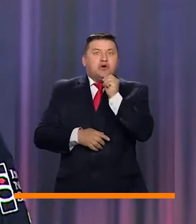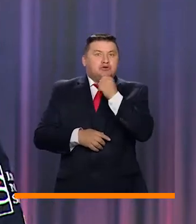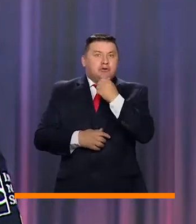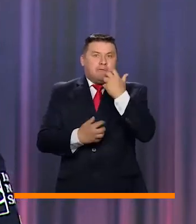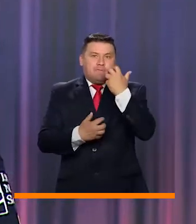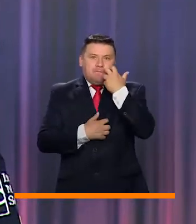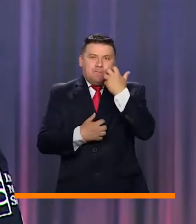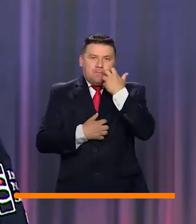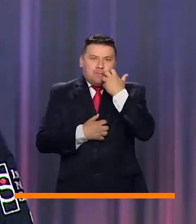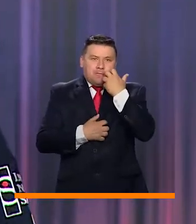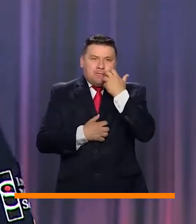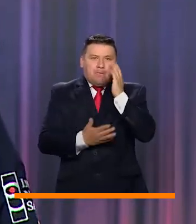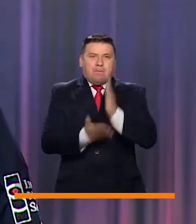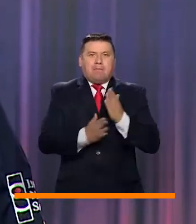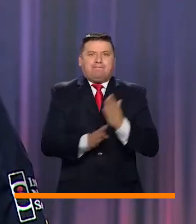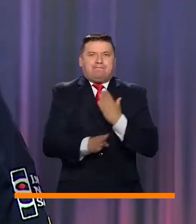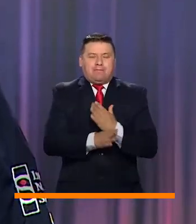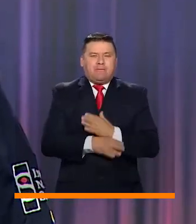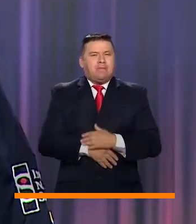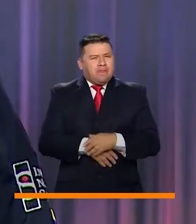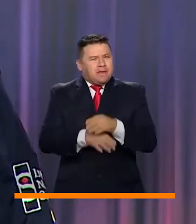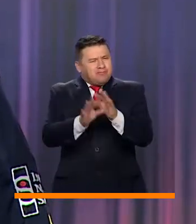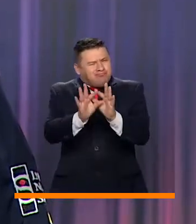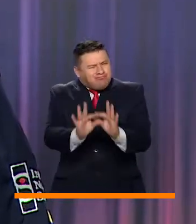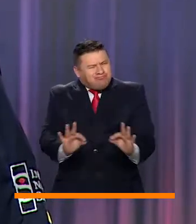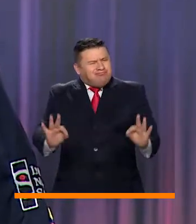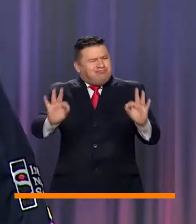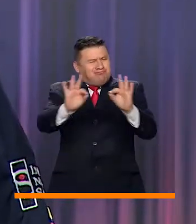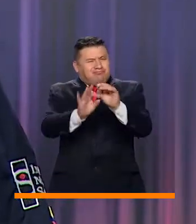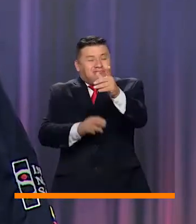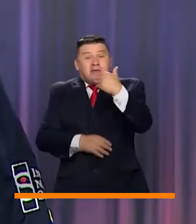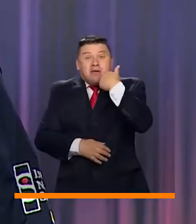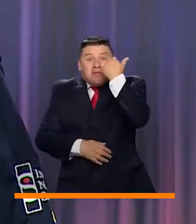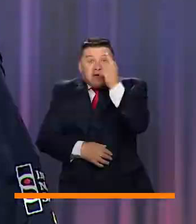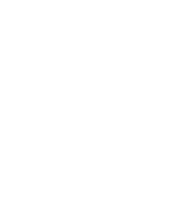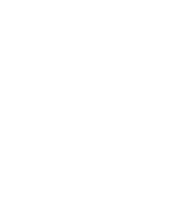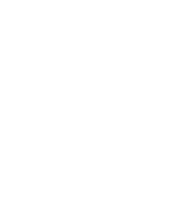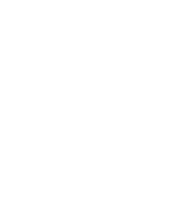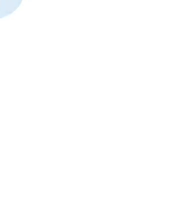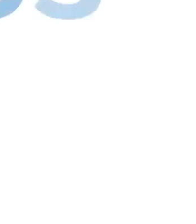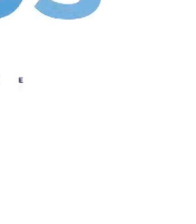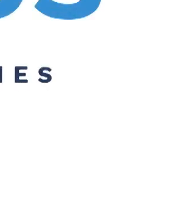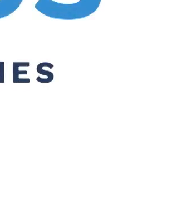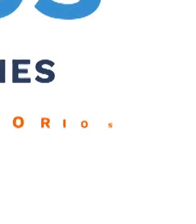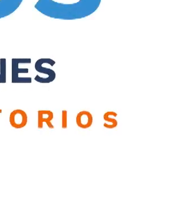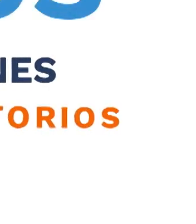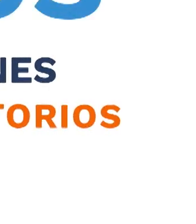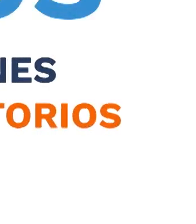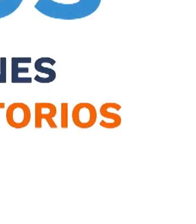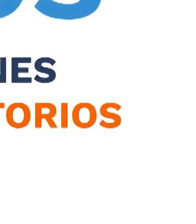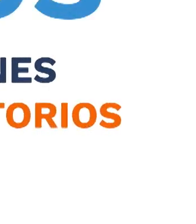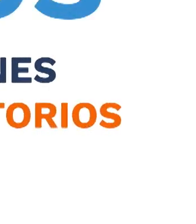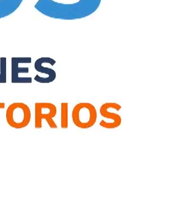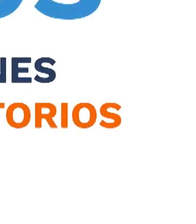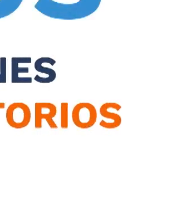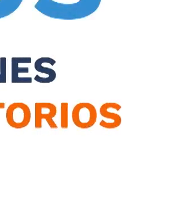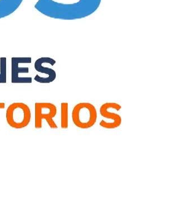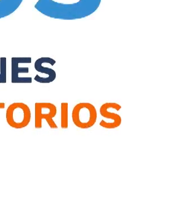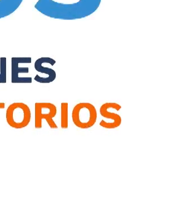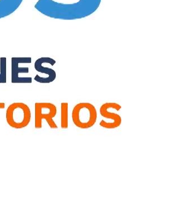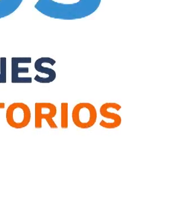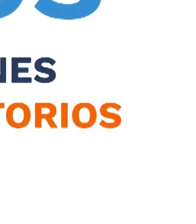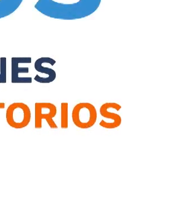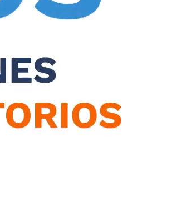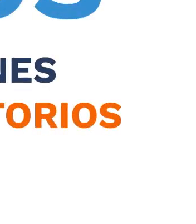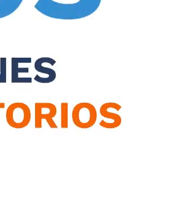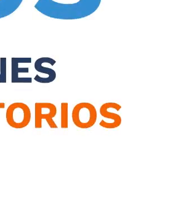puede sufrir una enfermedad con complicaciones. Es muy importante que los mayores de 60 años tengan especial cuidado en evitar contacto